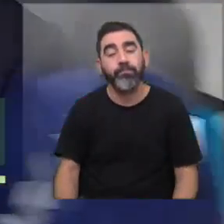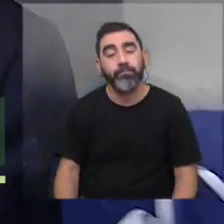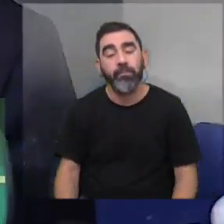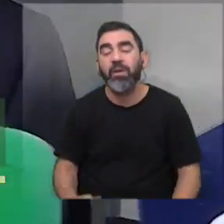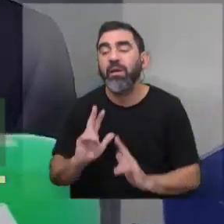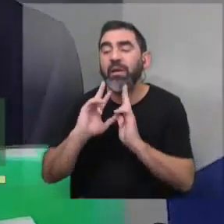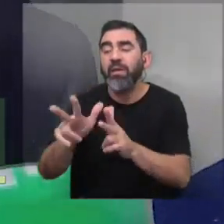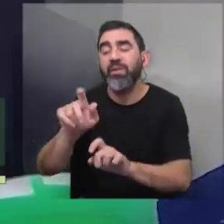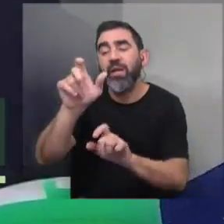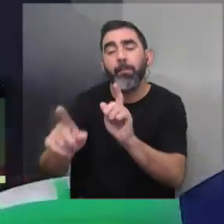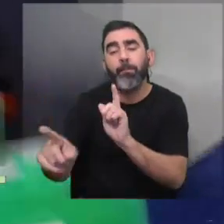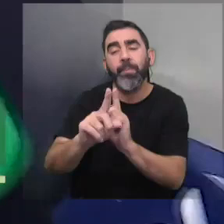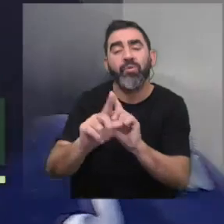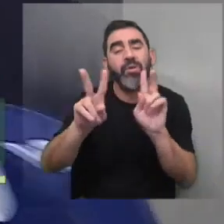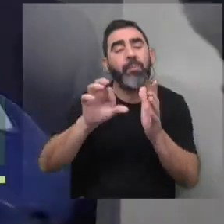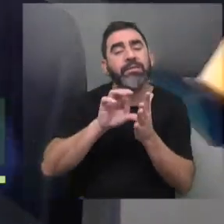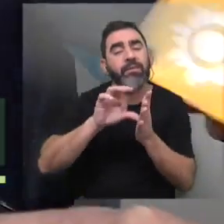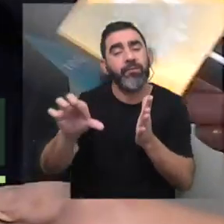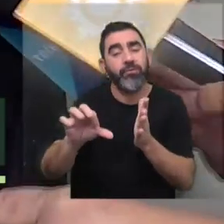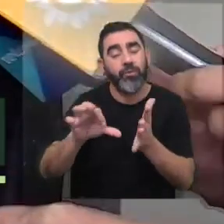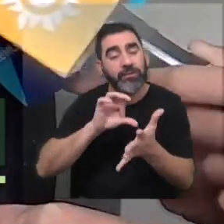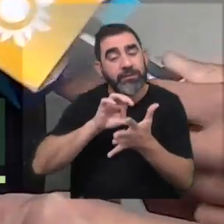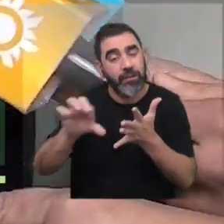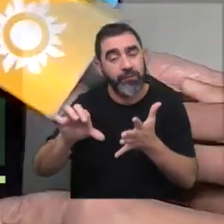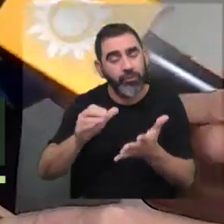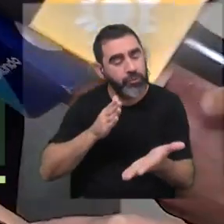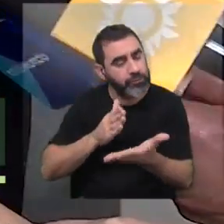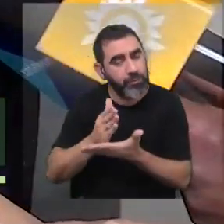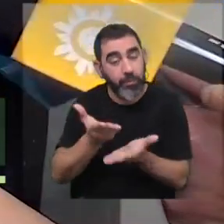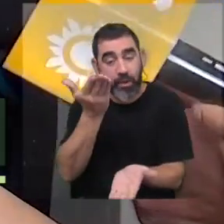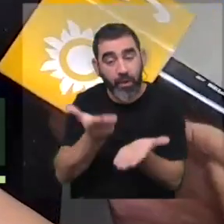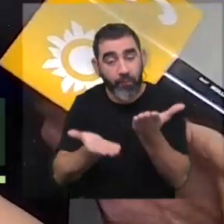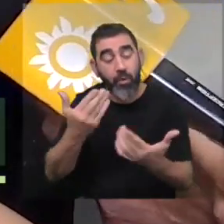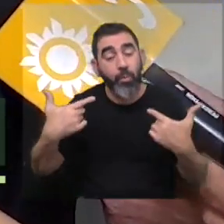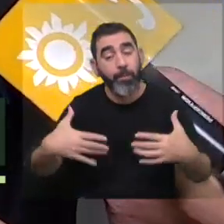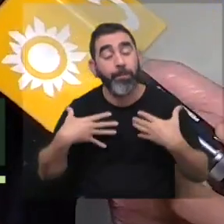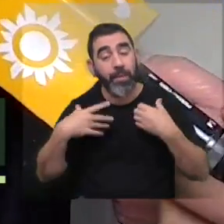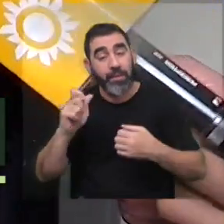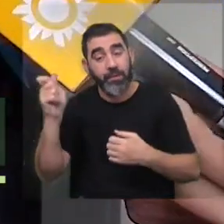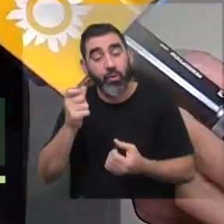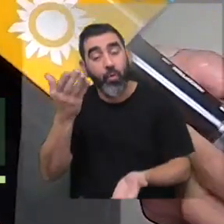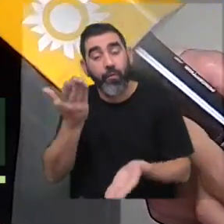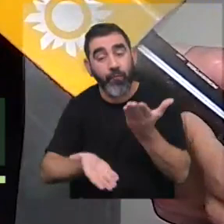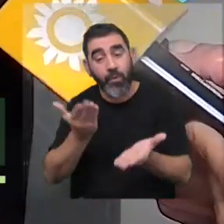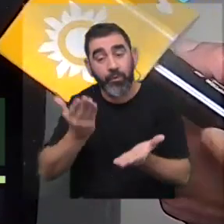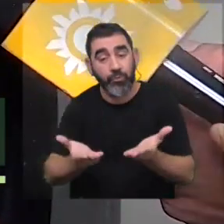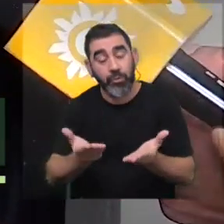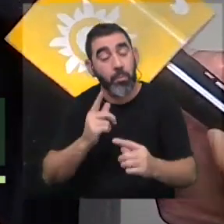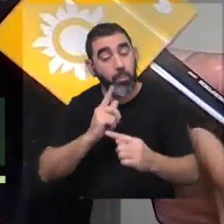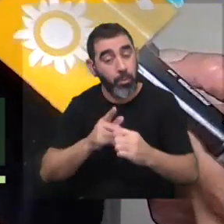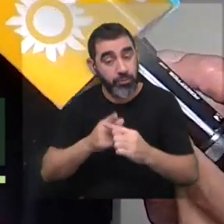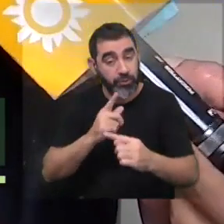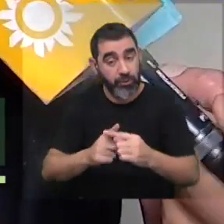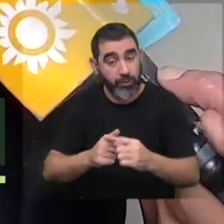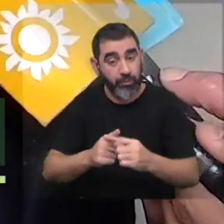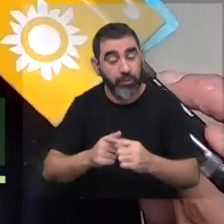dice a los usuarios acerca de los servicios los servicios están siempre Siendo evaluados por el Ministerio de salud pública la evaluaciones son este positivas